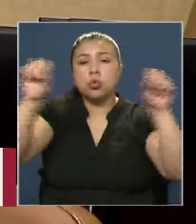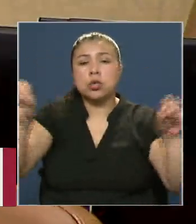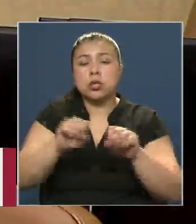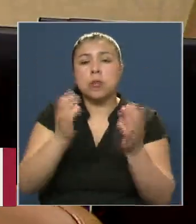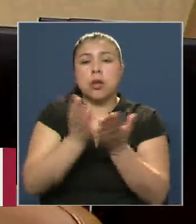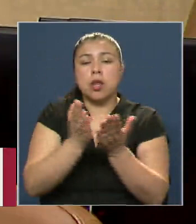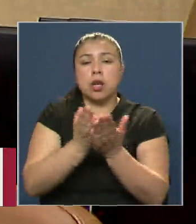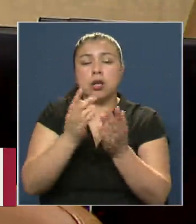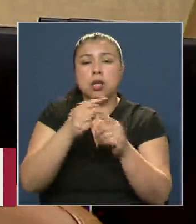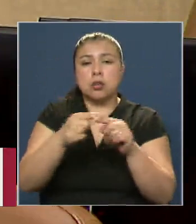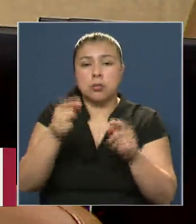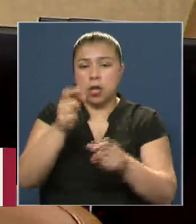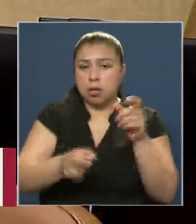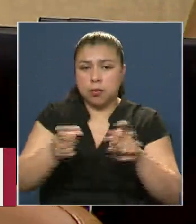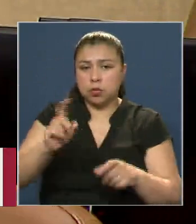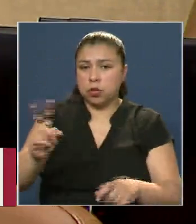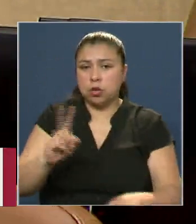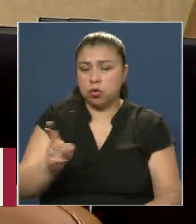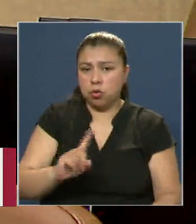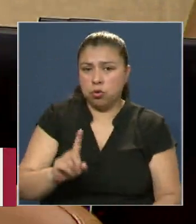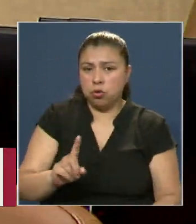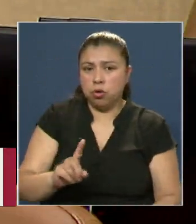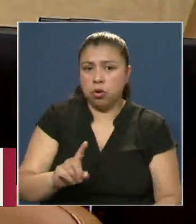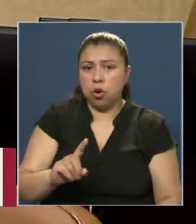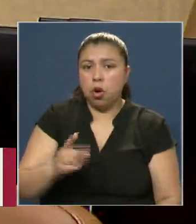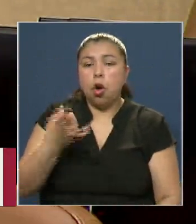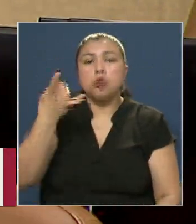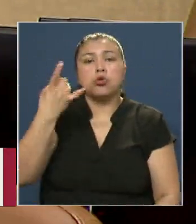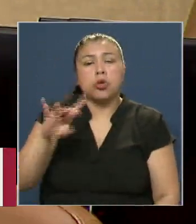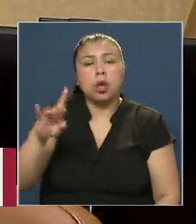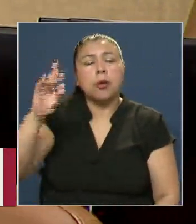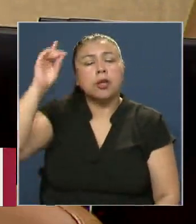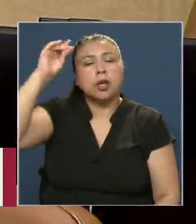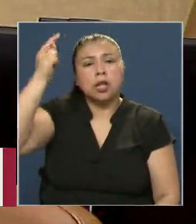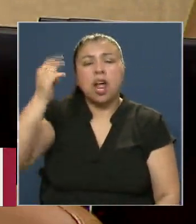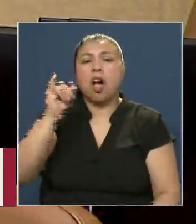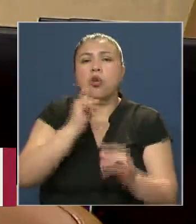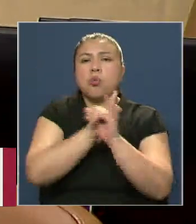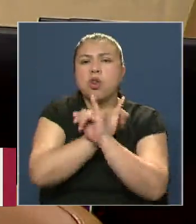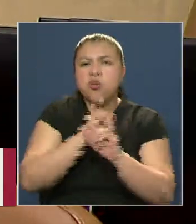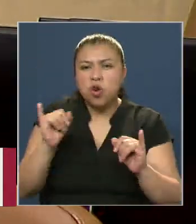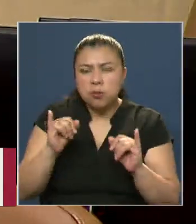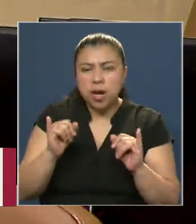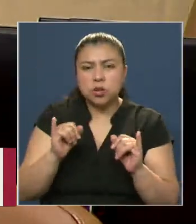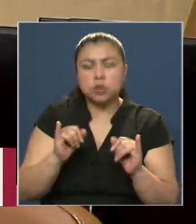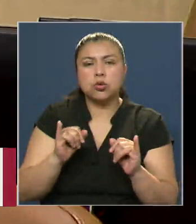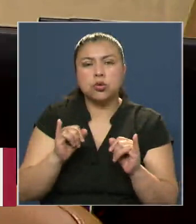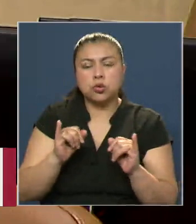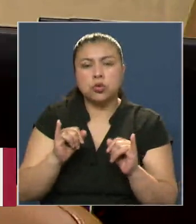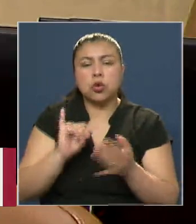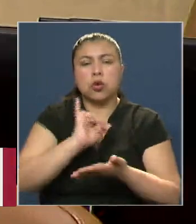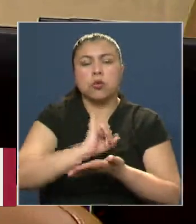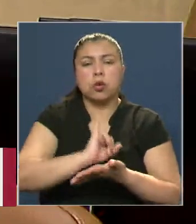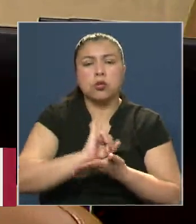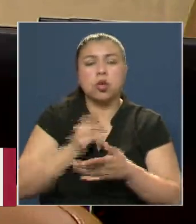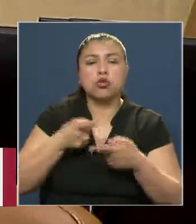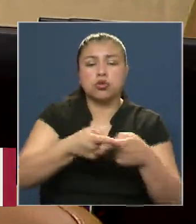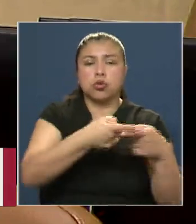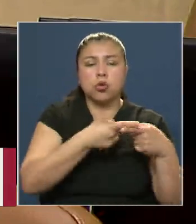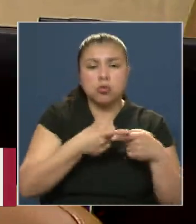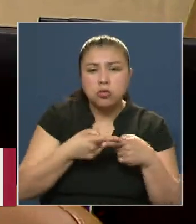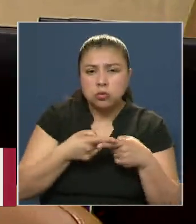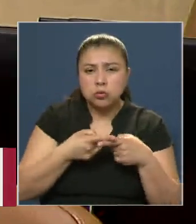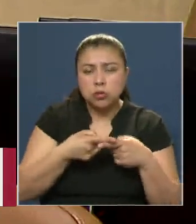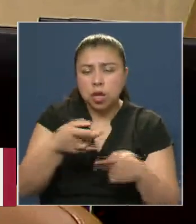media. Solo crea una plataforma de información y una institucionalidad asociada,